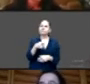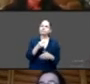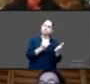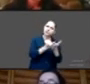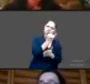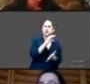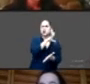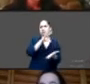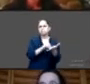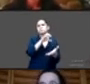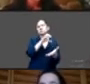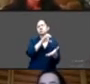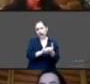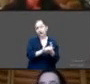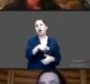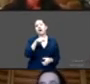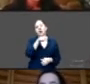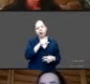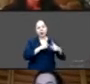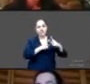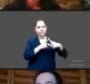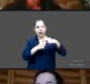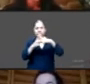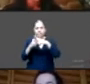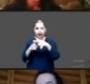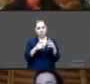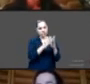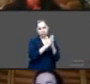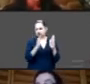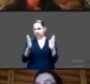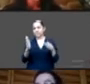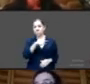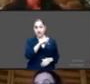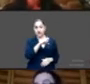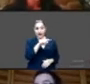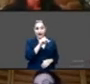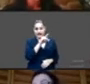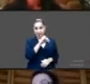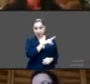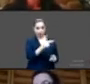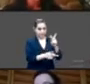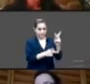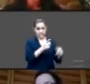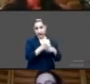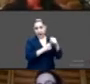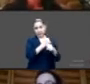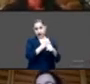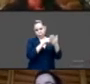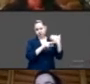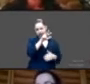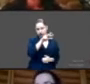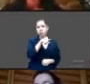de las mujeres que se entrevistaron en la NAPEA 2018 se unió antes o se casó antes de